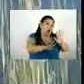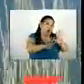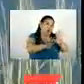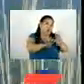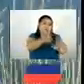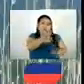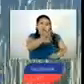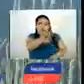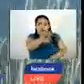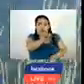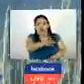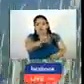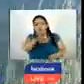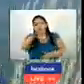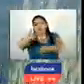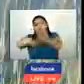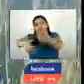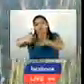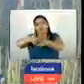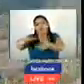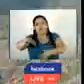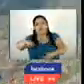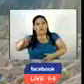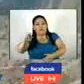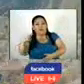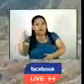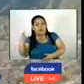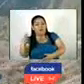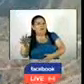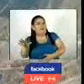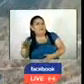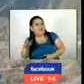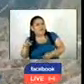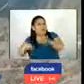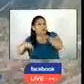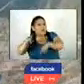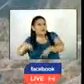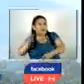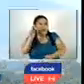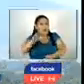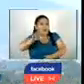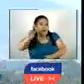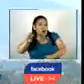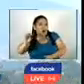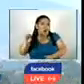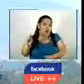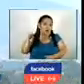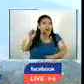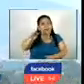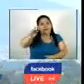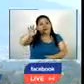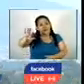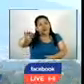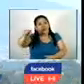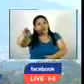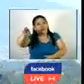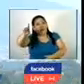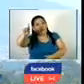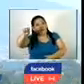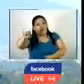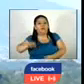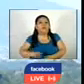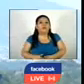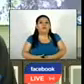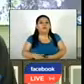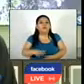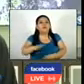celsius. En la zona costera hacia el oriente y algunos valles del norte, variando entre 22 hasta 25 grados celsius. En la